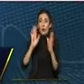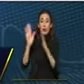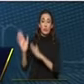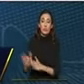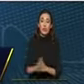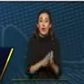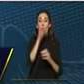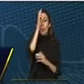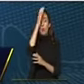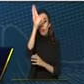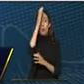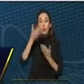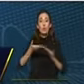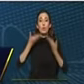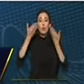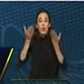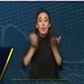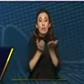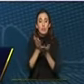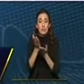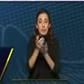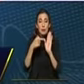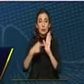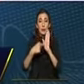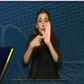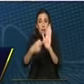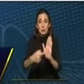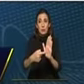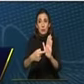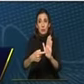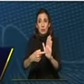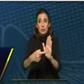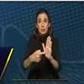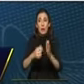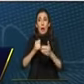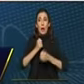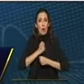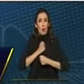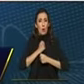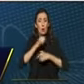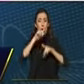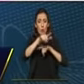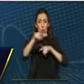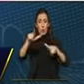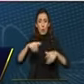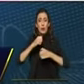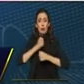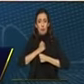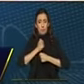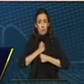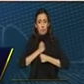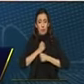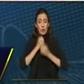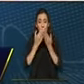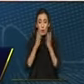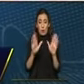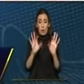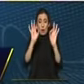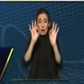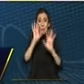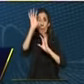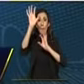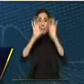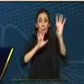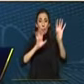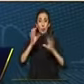servicios culturales al alcance de todos, de preservar nuestras reservas patrimoniales y de habilitar. Y hemos reabierto